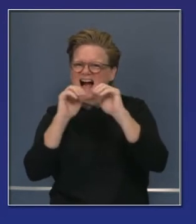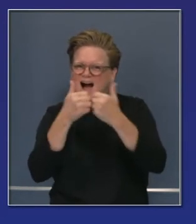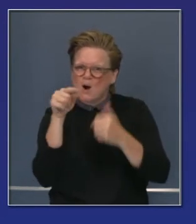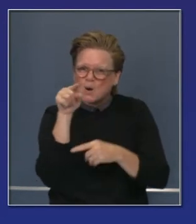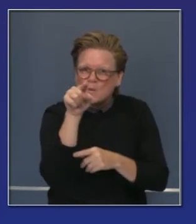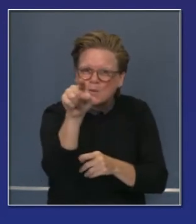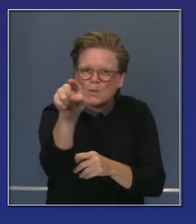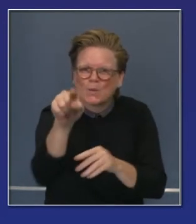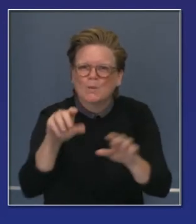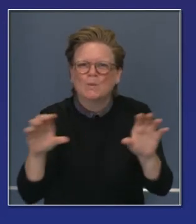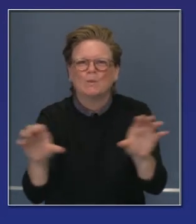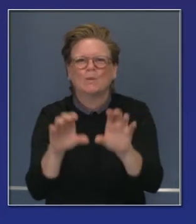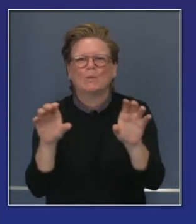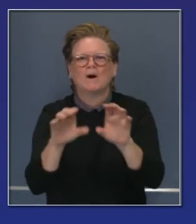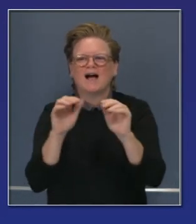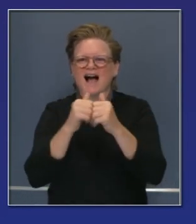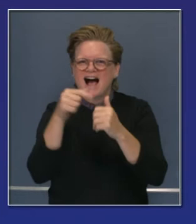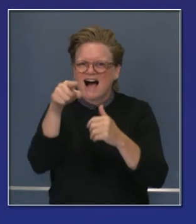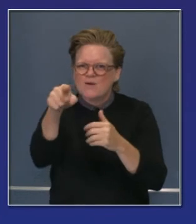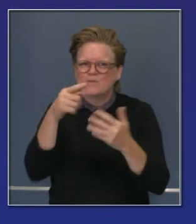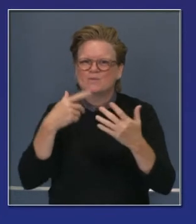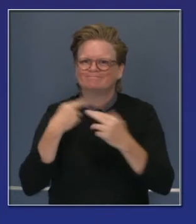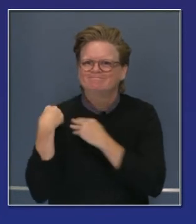particular. Antes de hablar